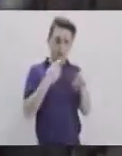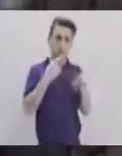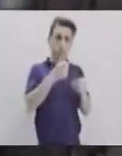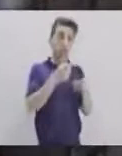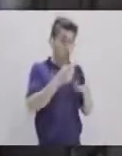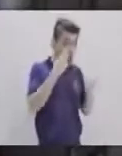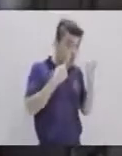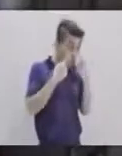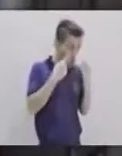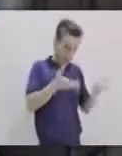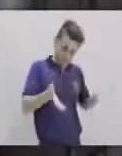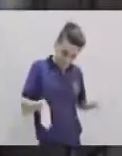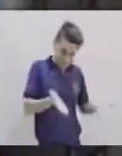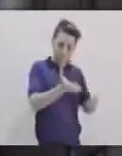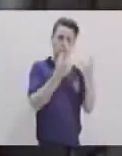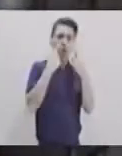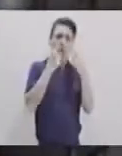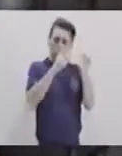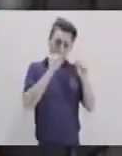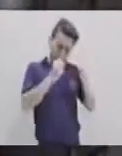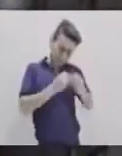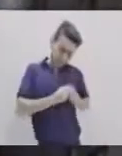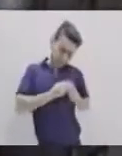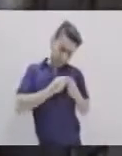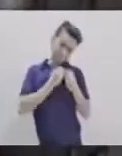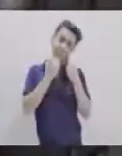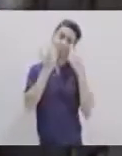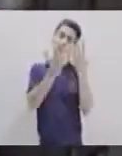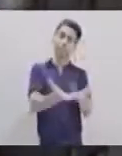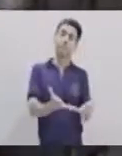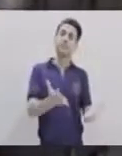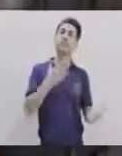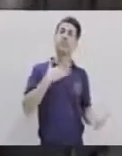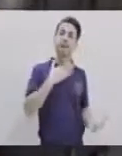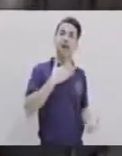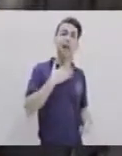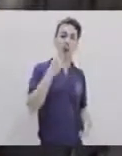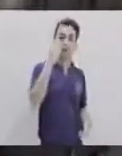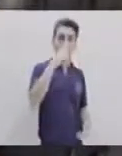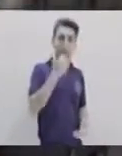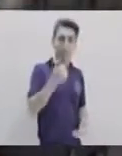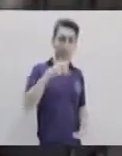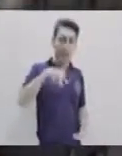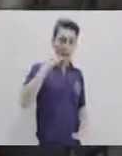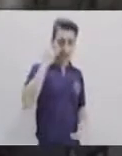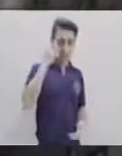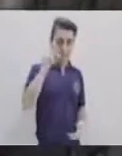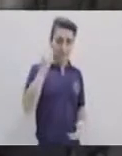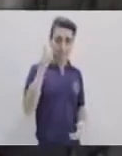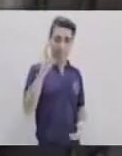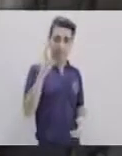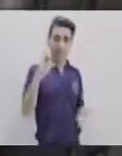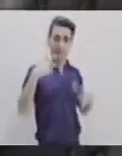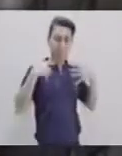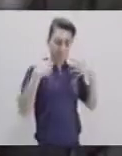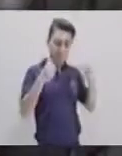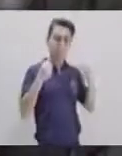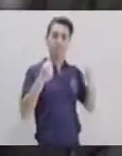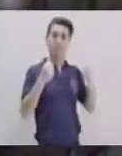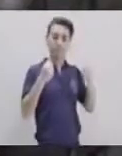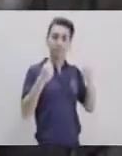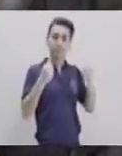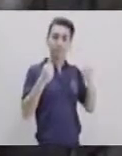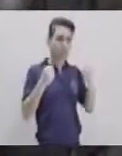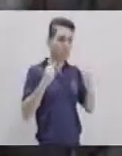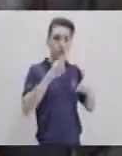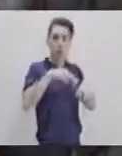llorar, llora. Saca eso porque tú vas a pasar por un proceso de sanidad y decirles a nuestra familia, es